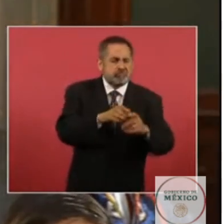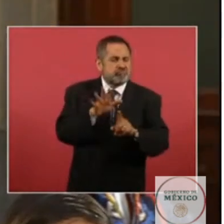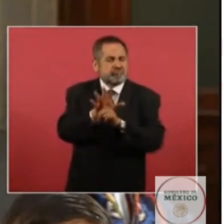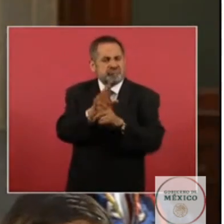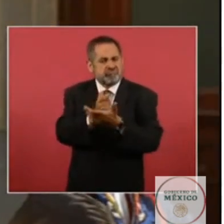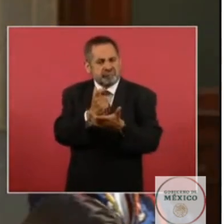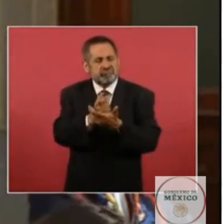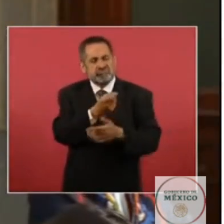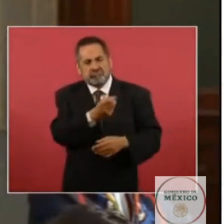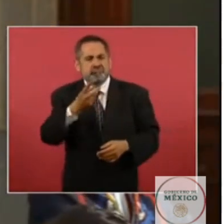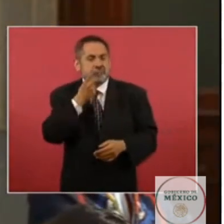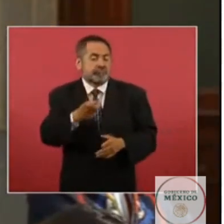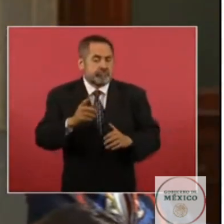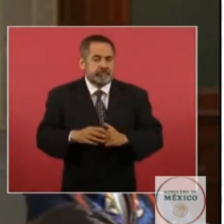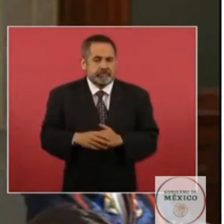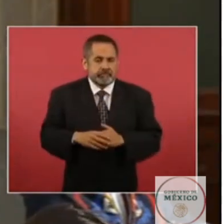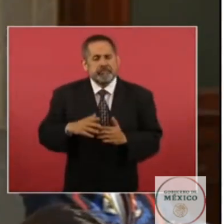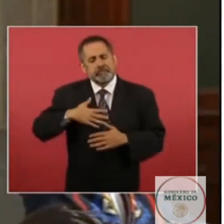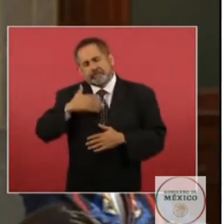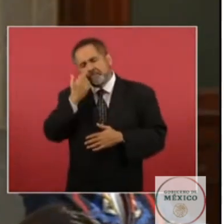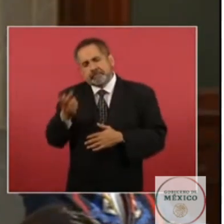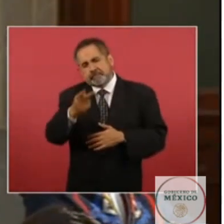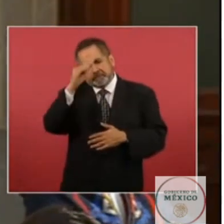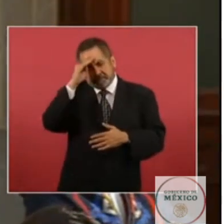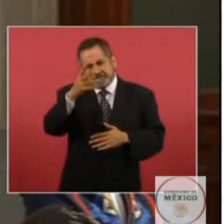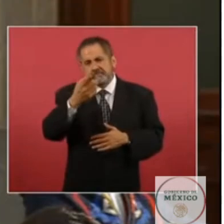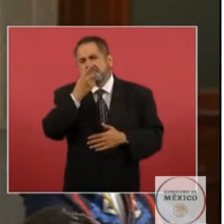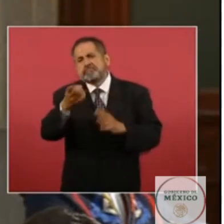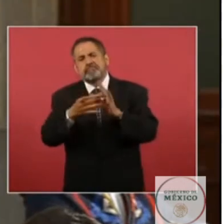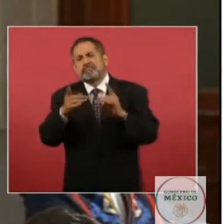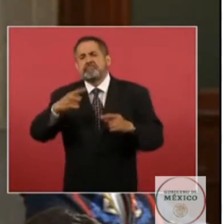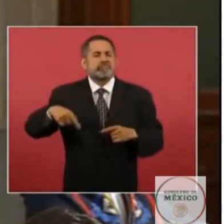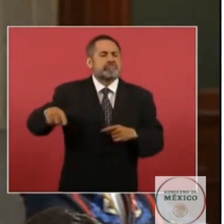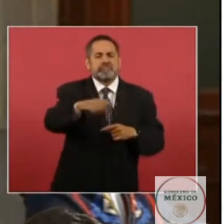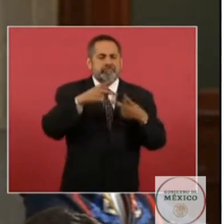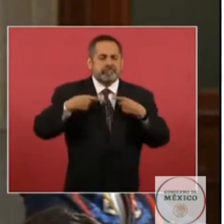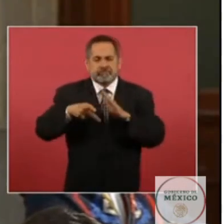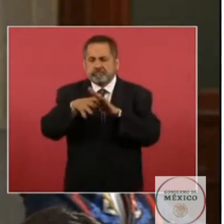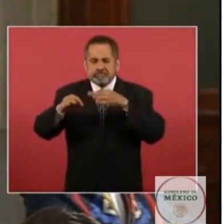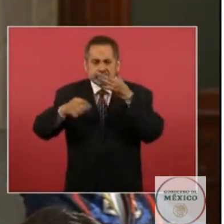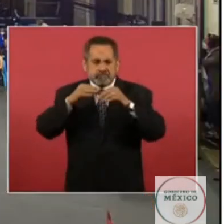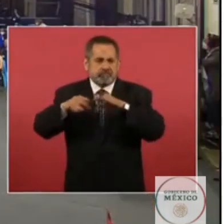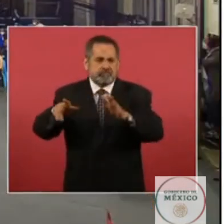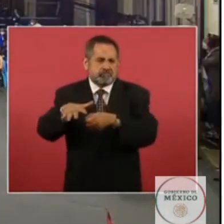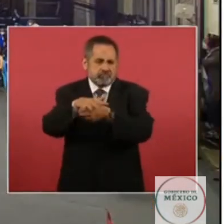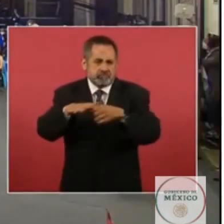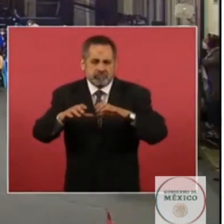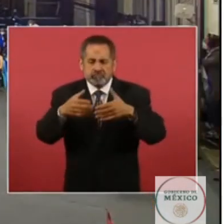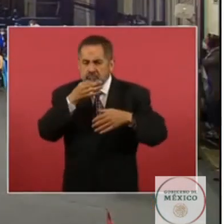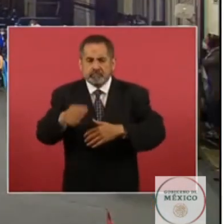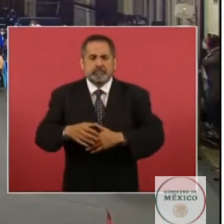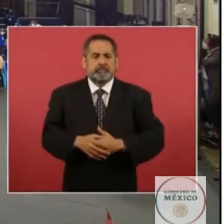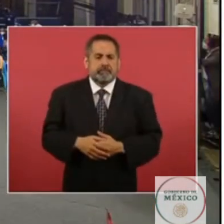López Obrador porque venía con malos datos de este gobierno. El presidente Andrés Manuel López Obrador le da